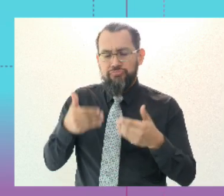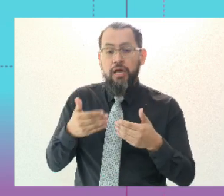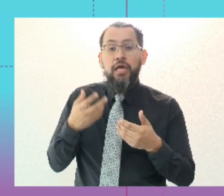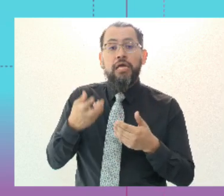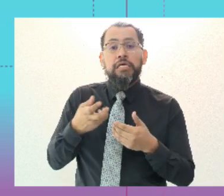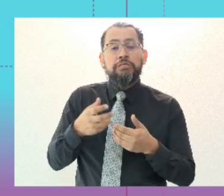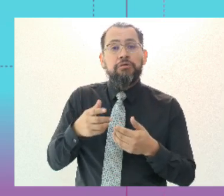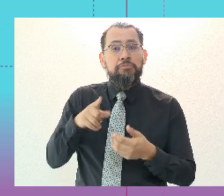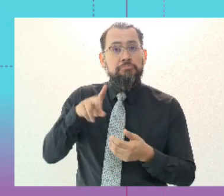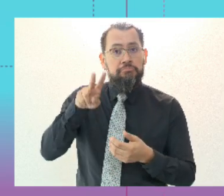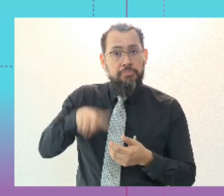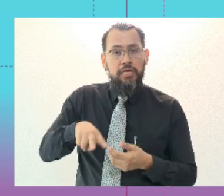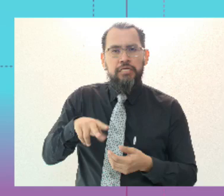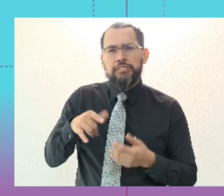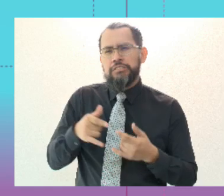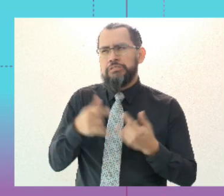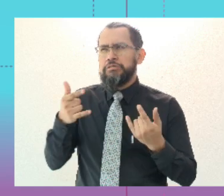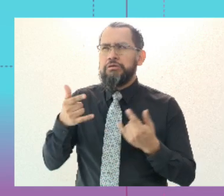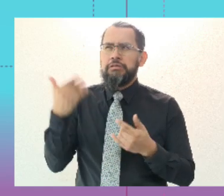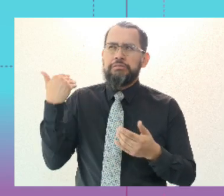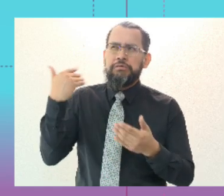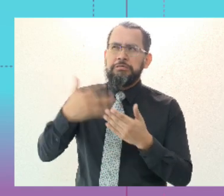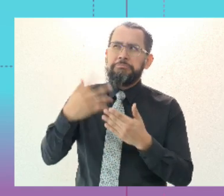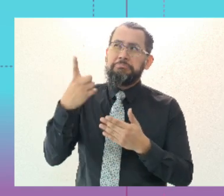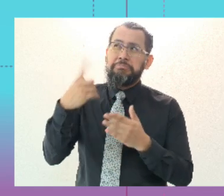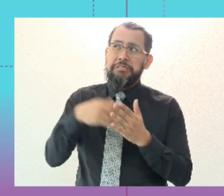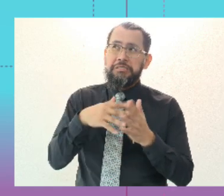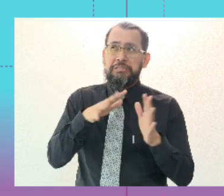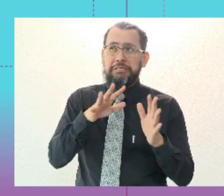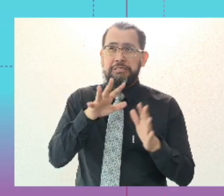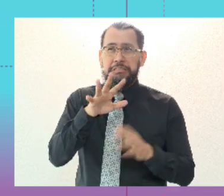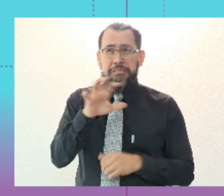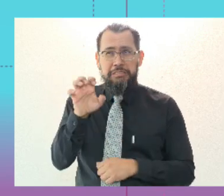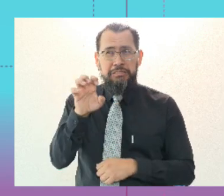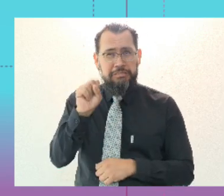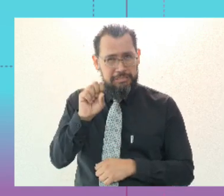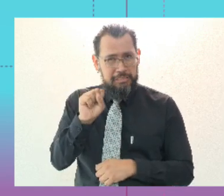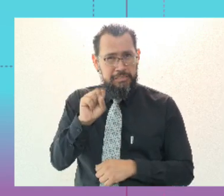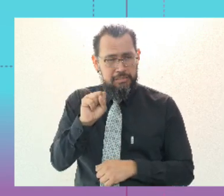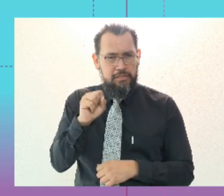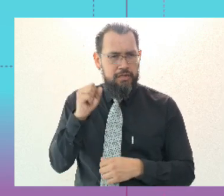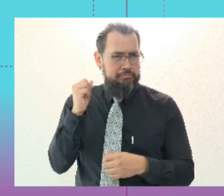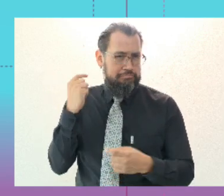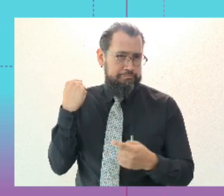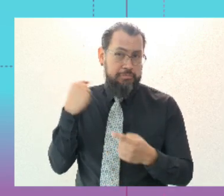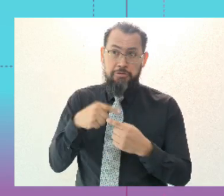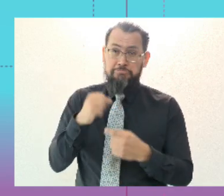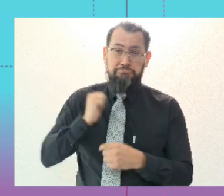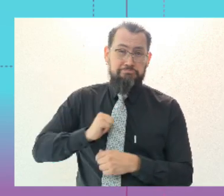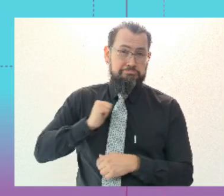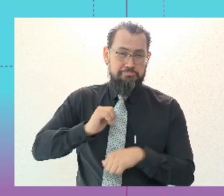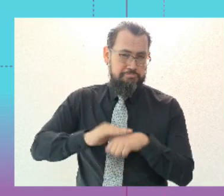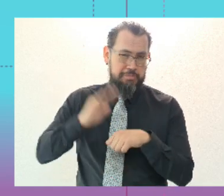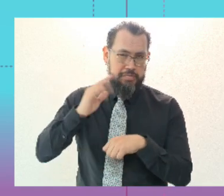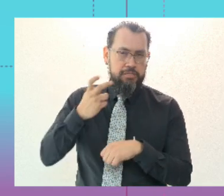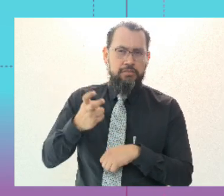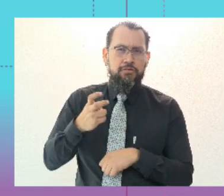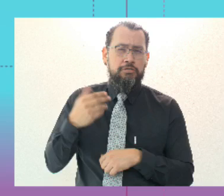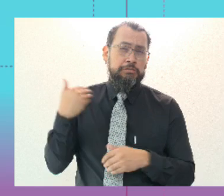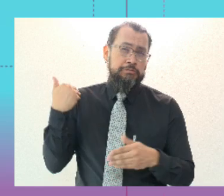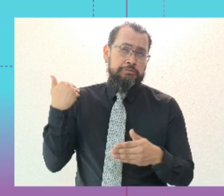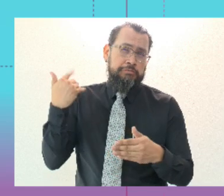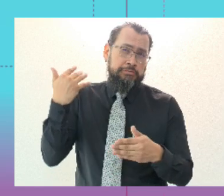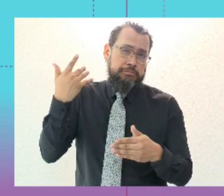la historia desde 1560, que tenemos el documento más antiguo, y de